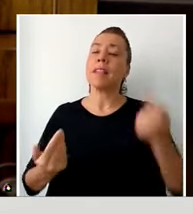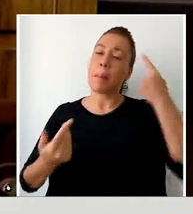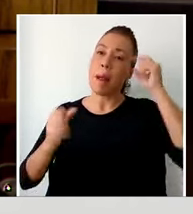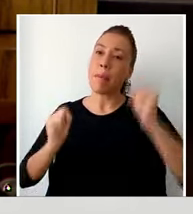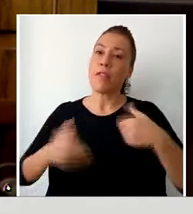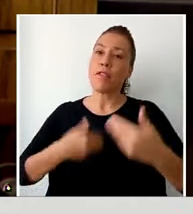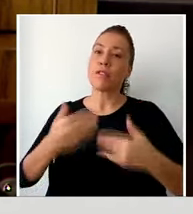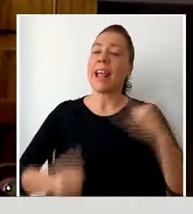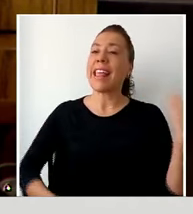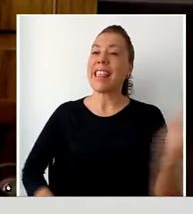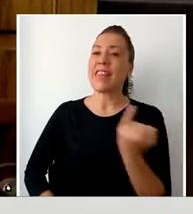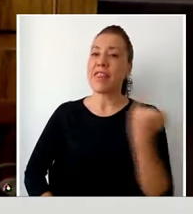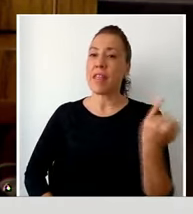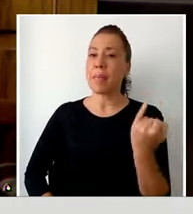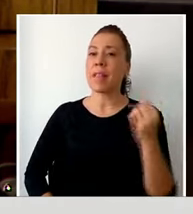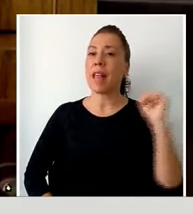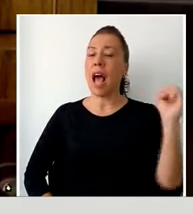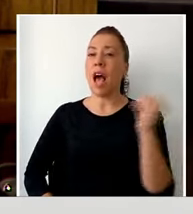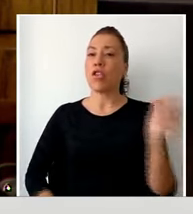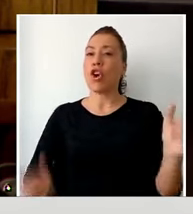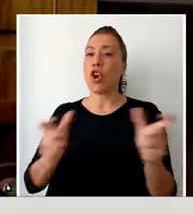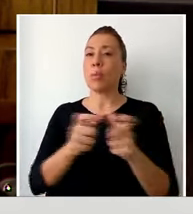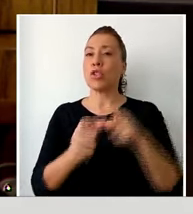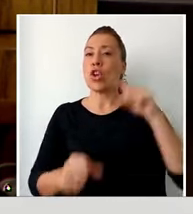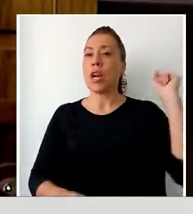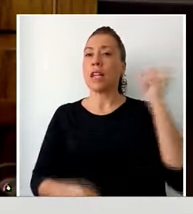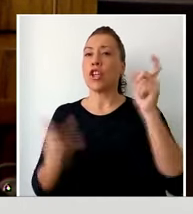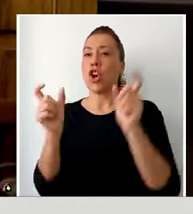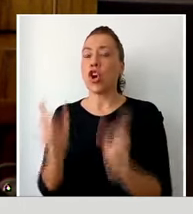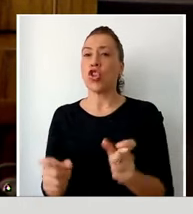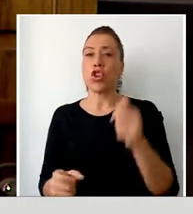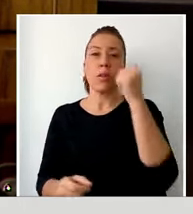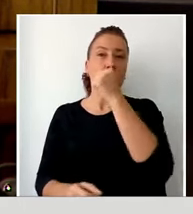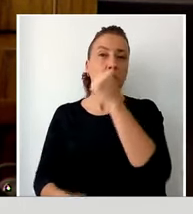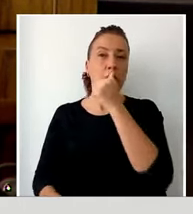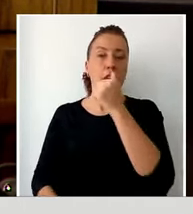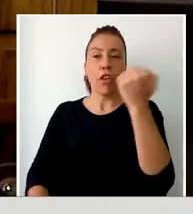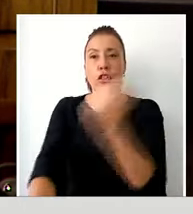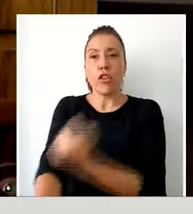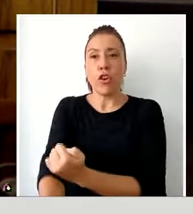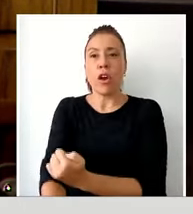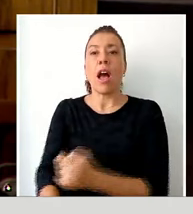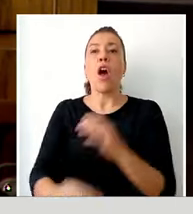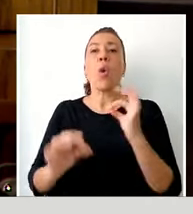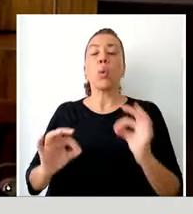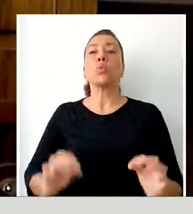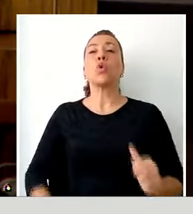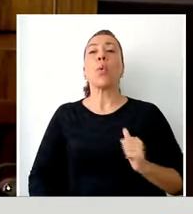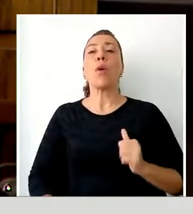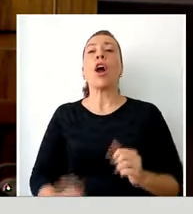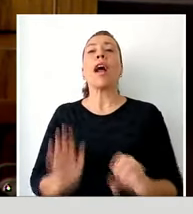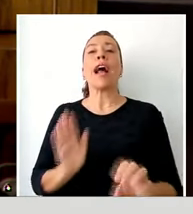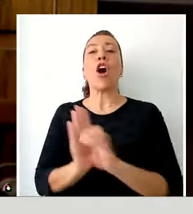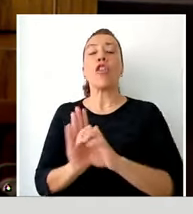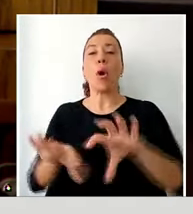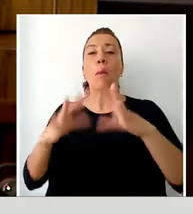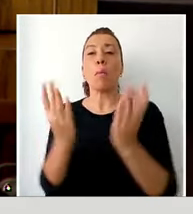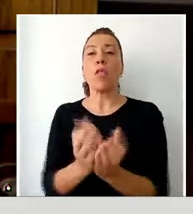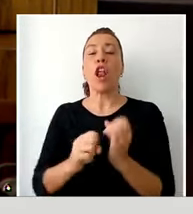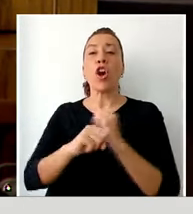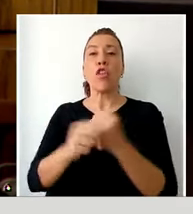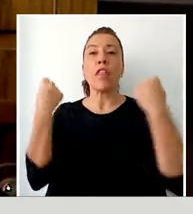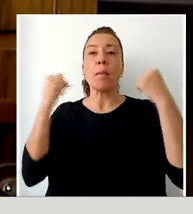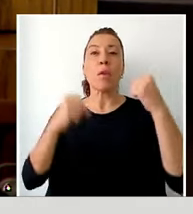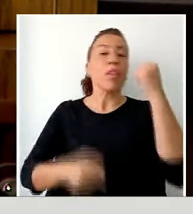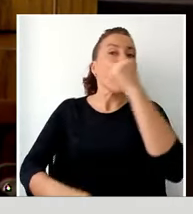y autónomo de la Comisión Nacional de control de dopaje en línea con las exigencias del código mundial antidopagio además